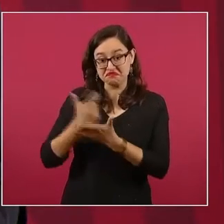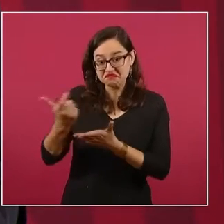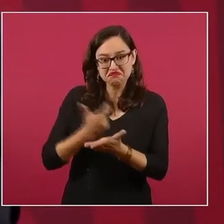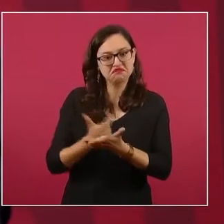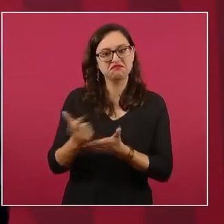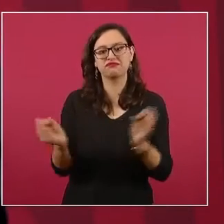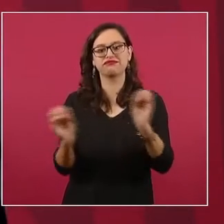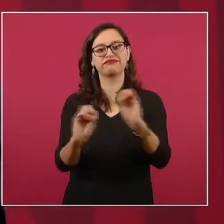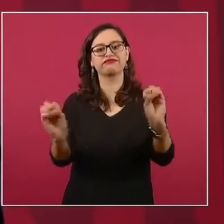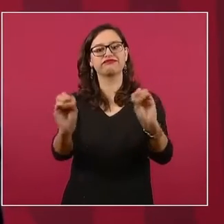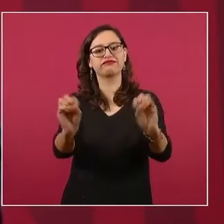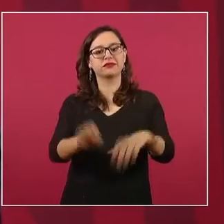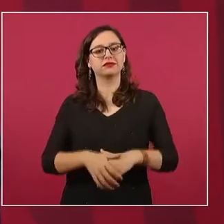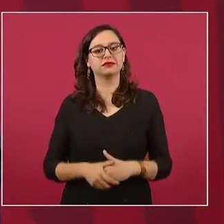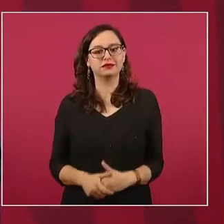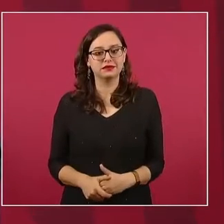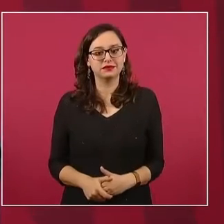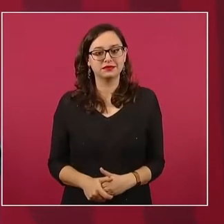Entonces,